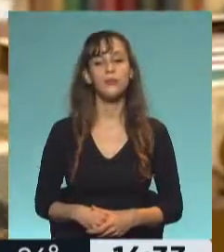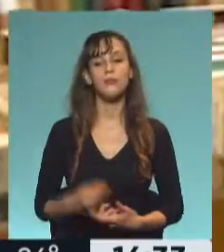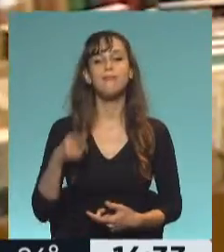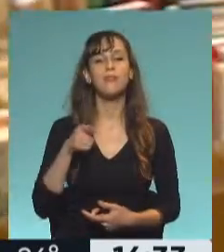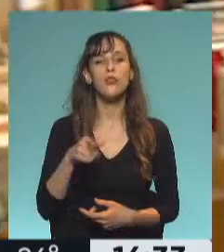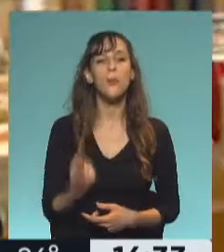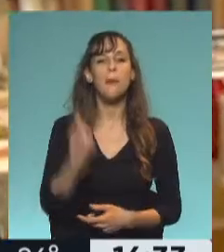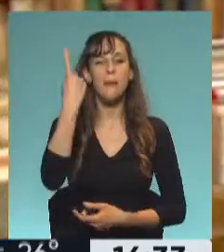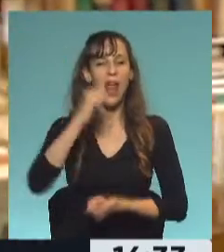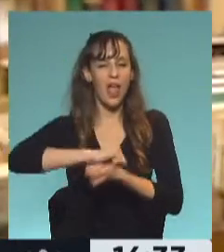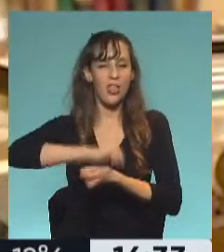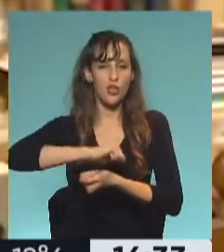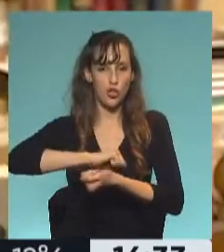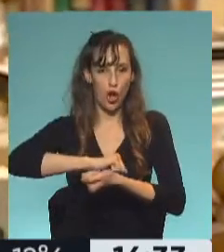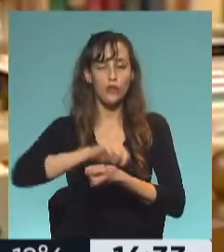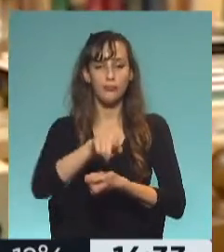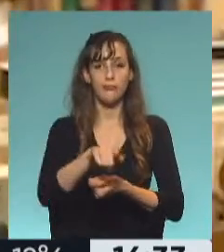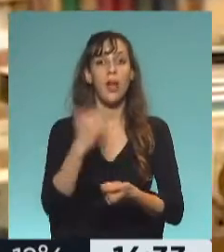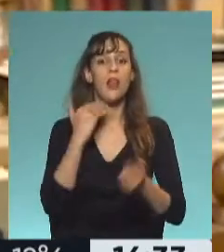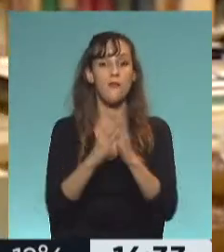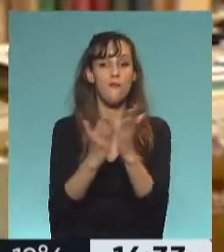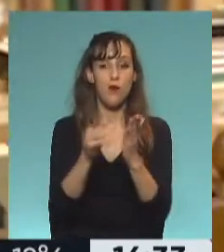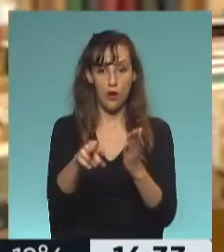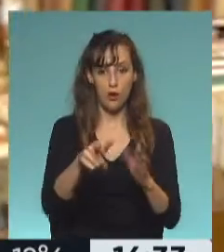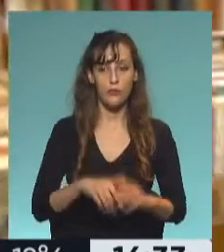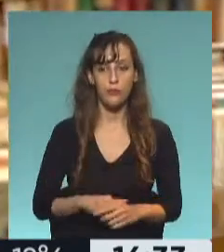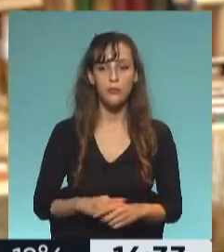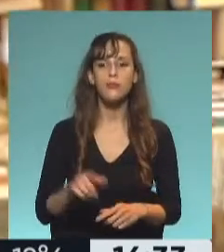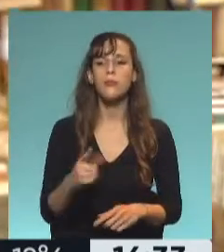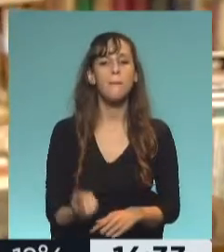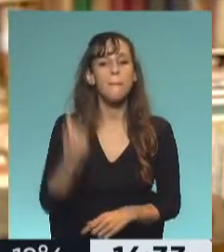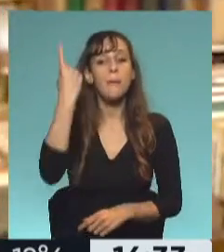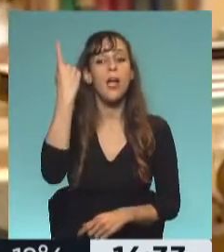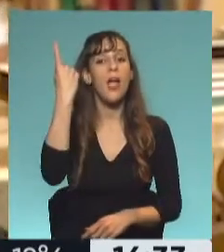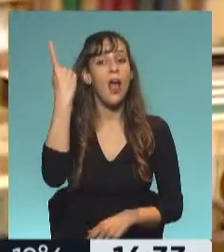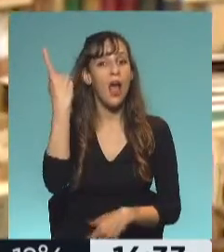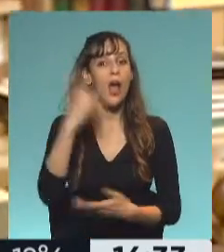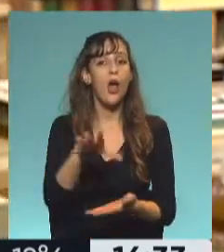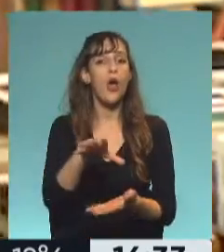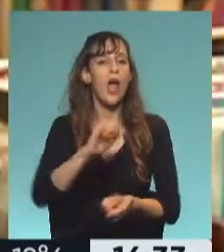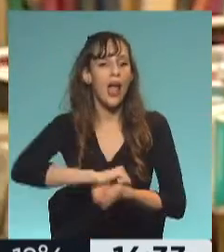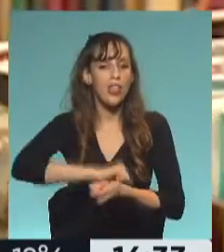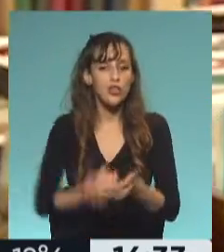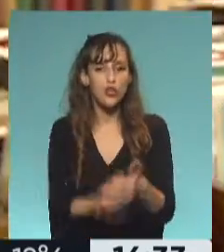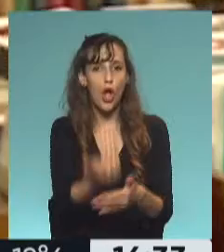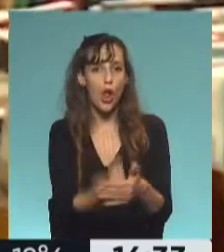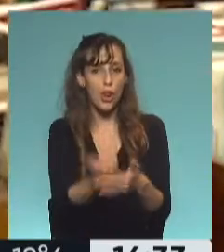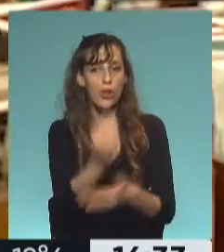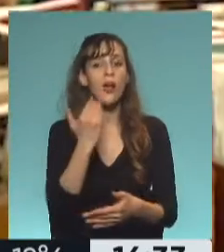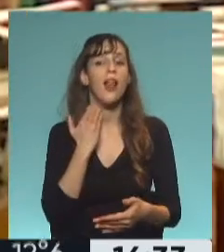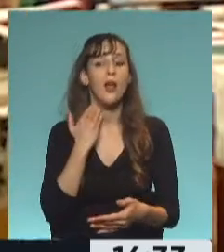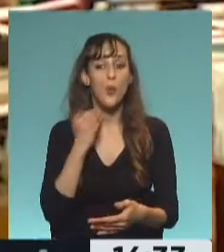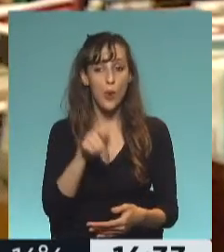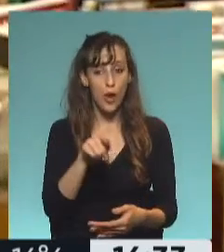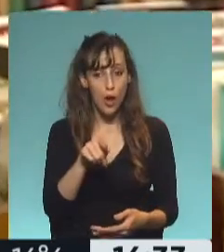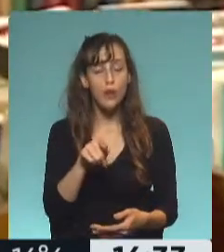edición para darle un poco también de importancia a lo que tenés ahí en tus manos. O sea, es la primera edición que este libro, de este